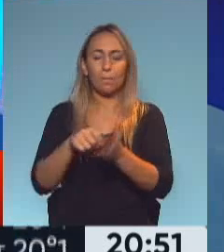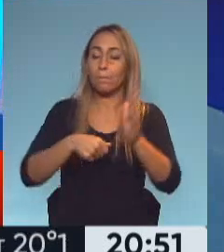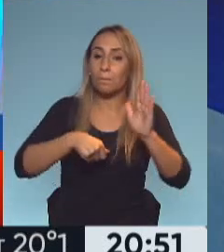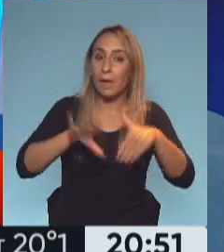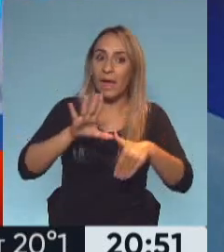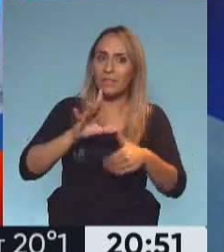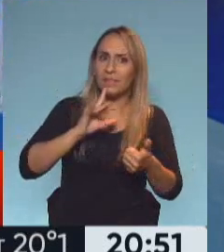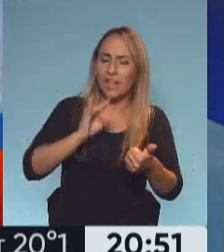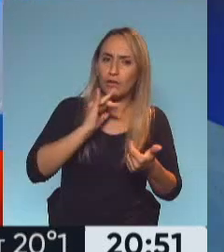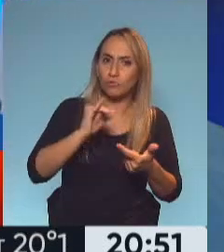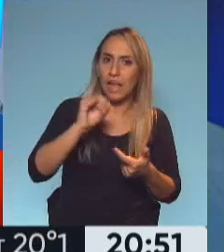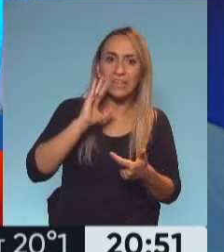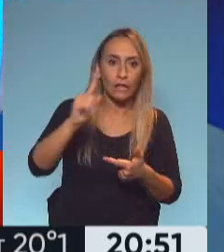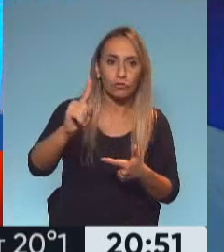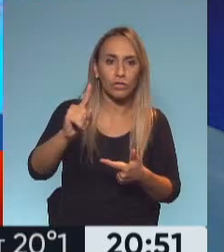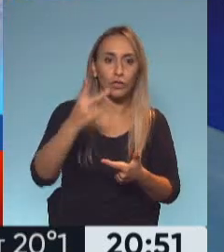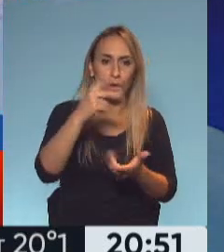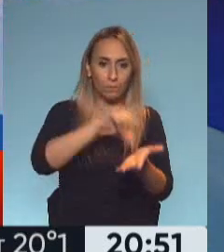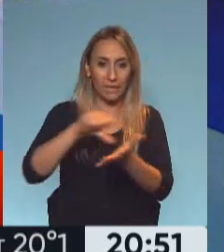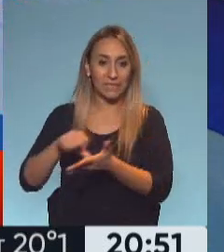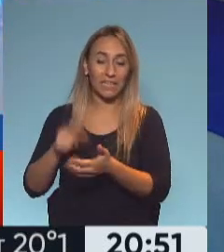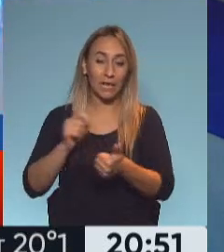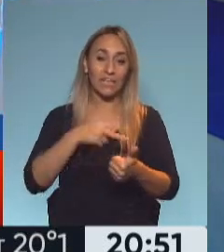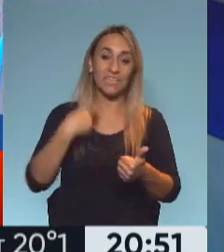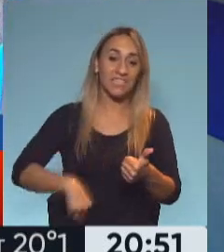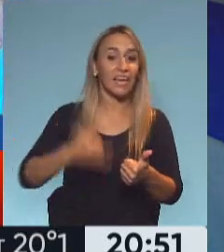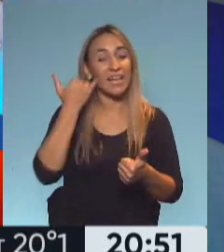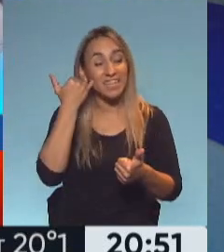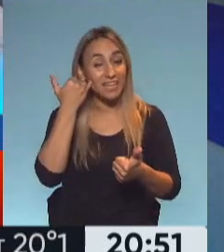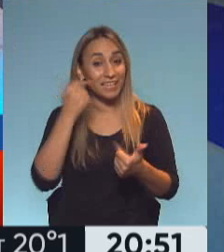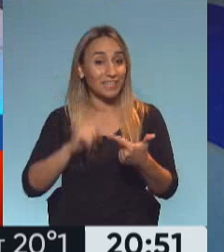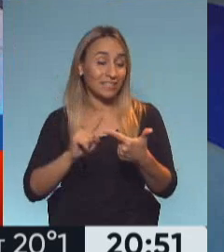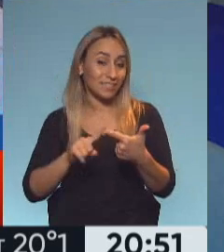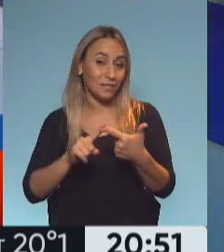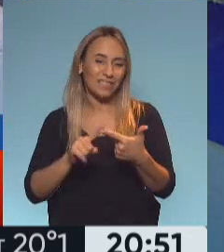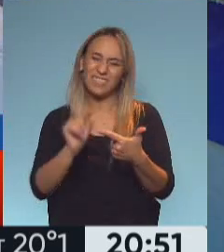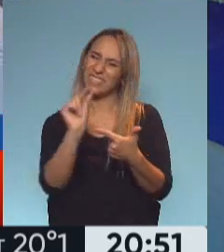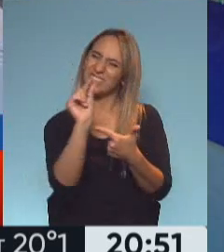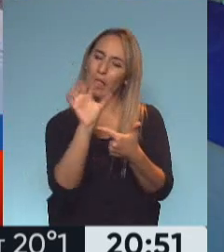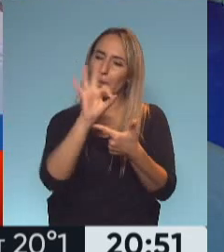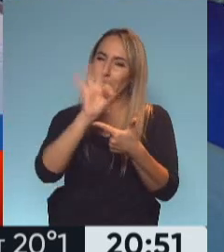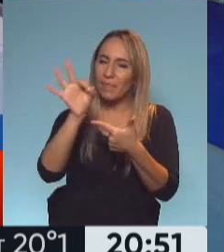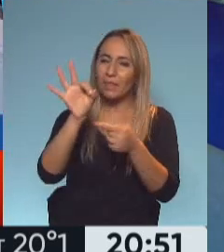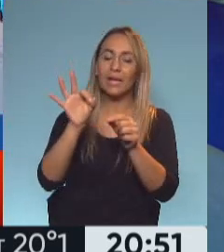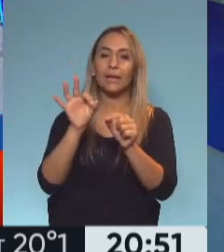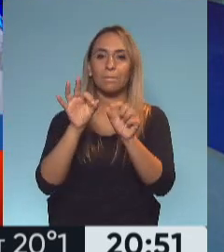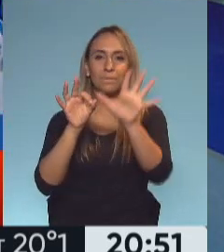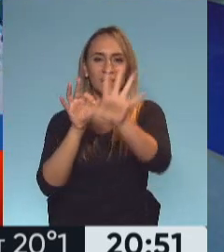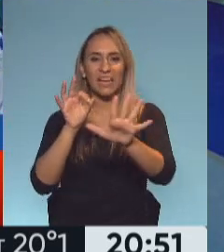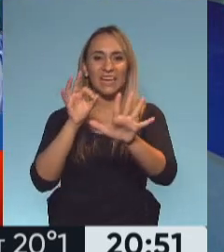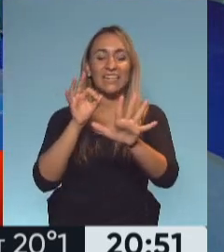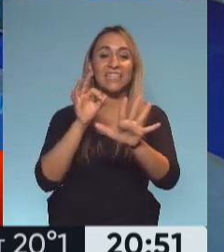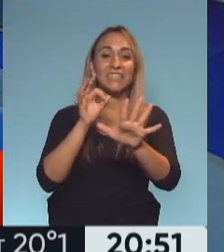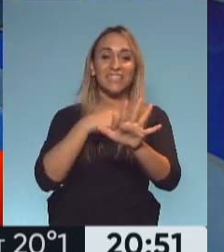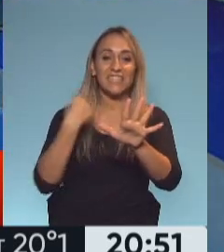de Estados Unidos? ¿Cuáles pensás que pueden ser? China, ¿y cuál más? A ver, cerquita de China, por el lado de China.